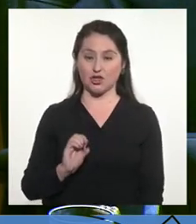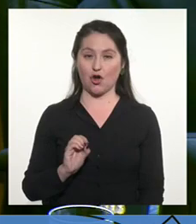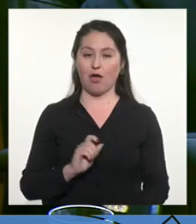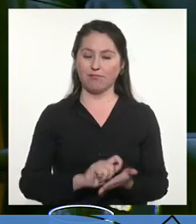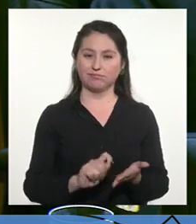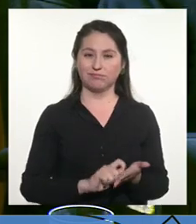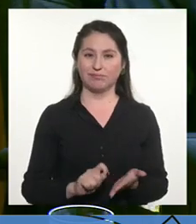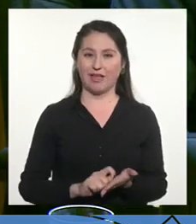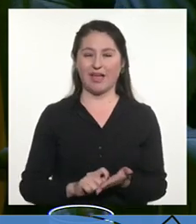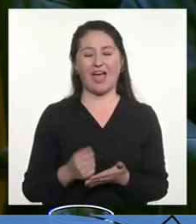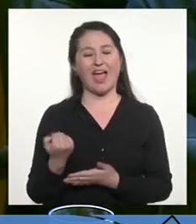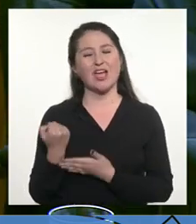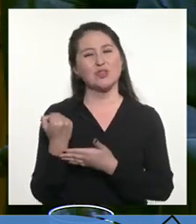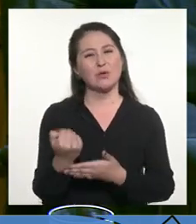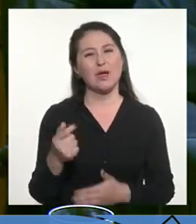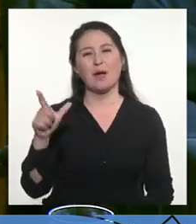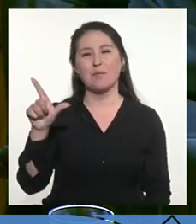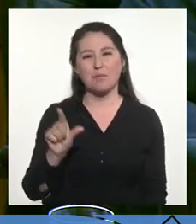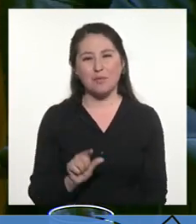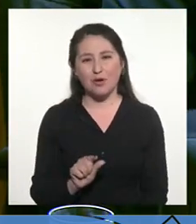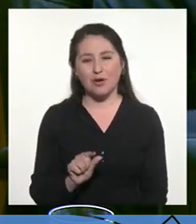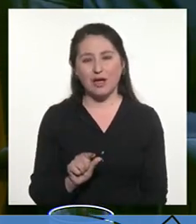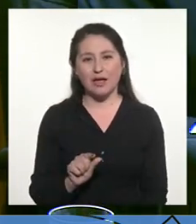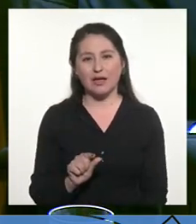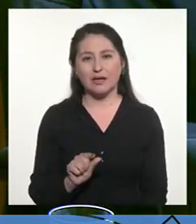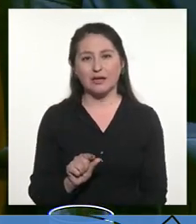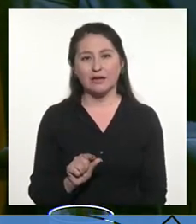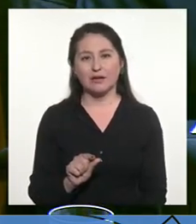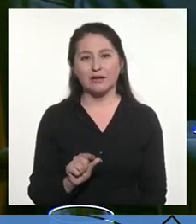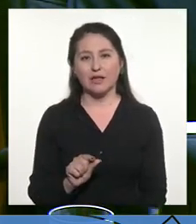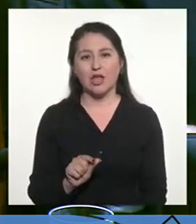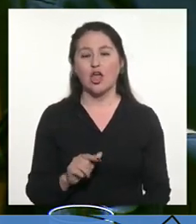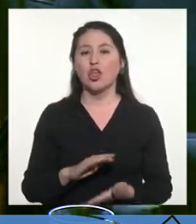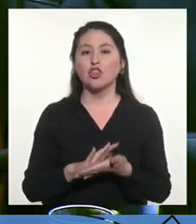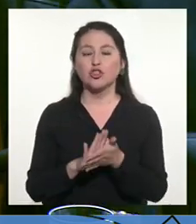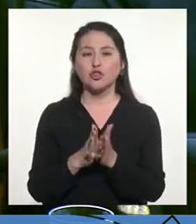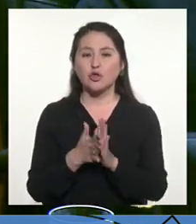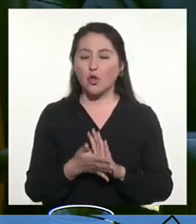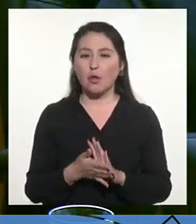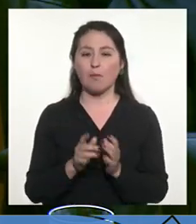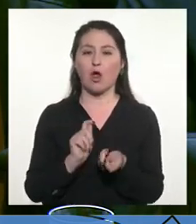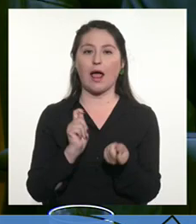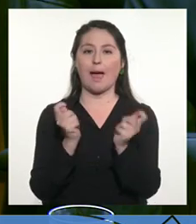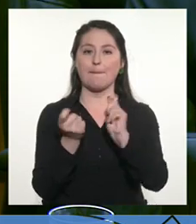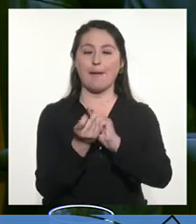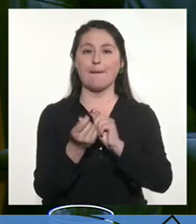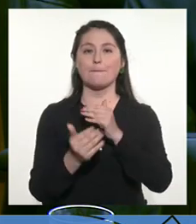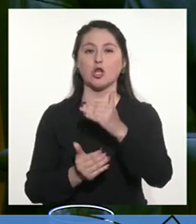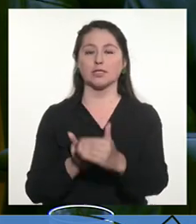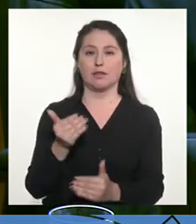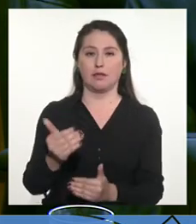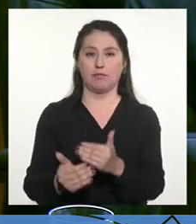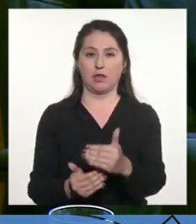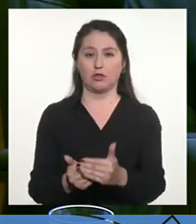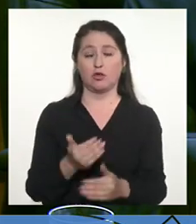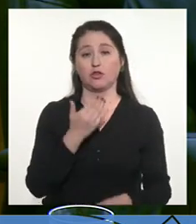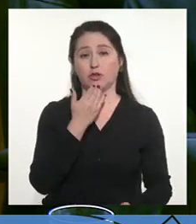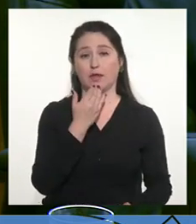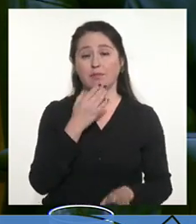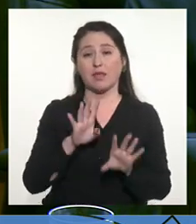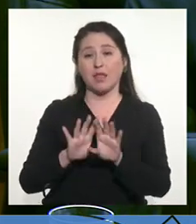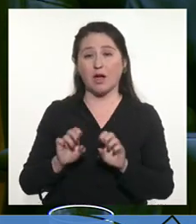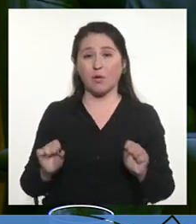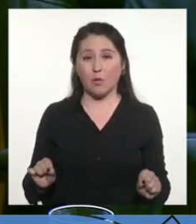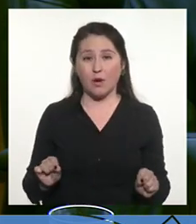que ayuda a poco ayuda poco entonces yo estoy por porque cambiar procedimientos creo que además y comparto con un tratamiento